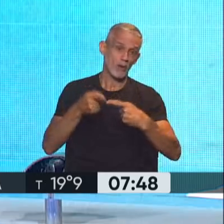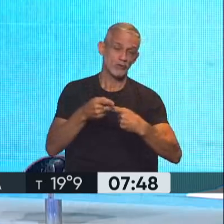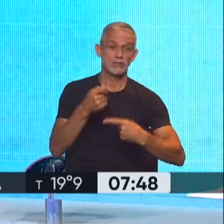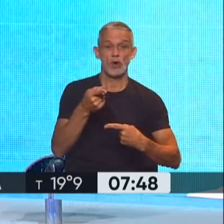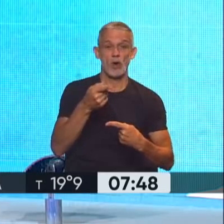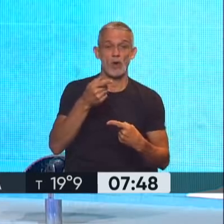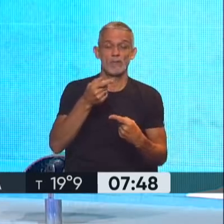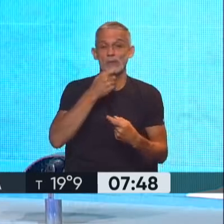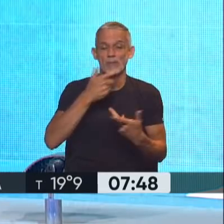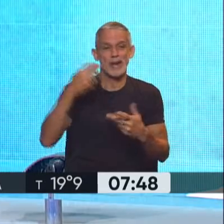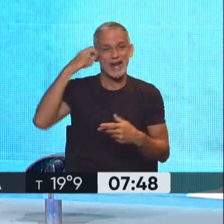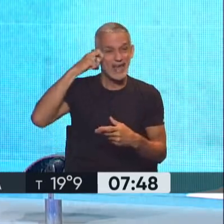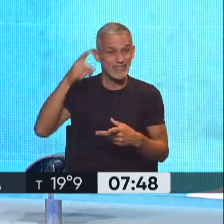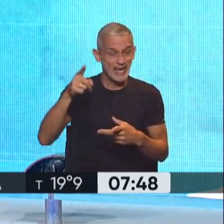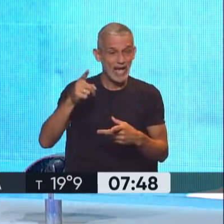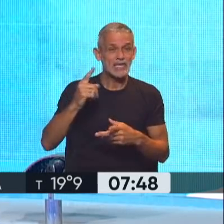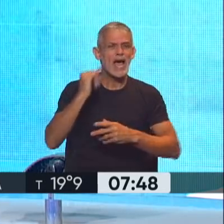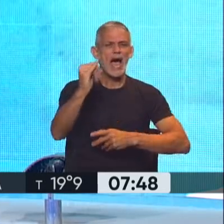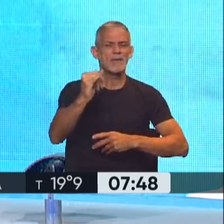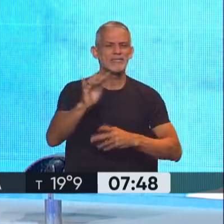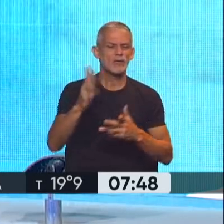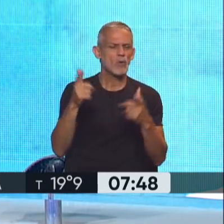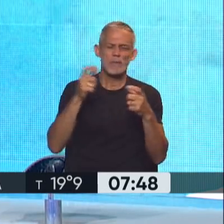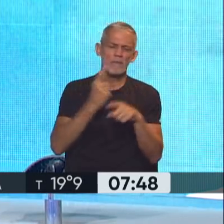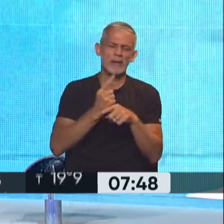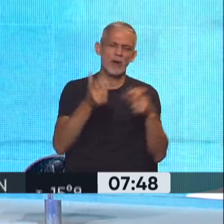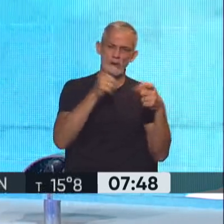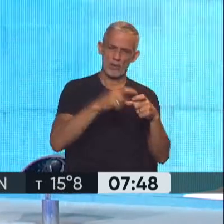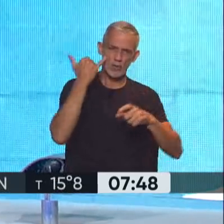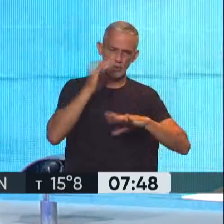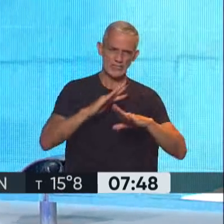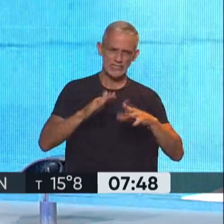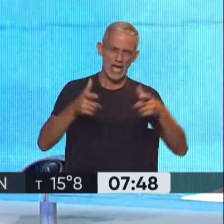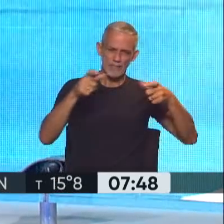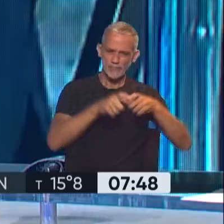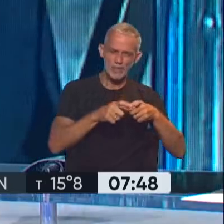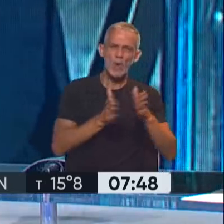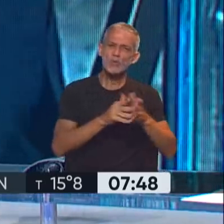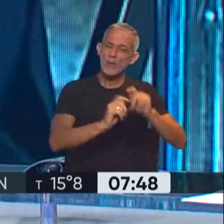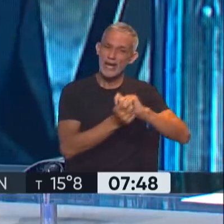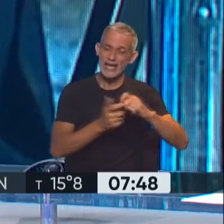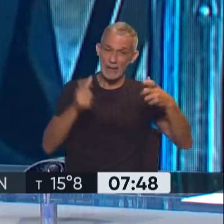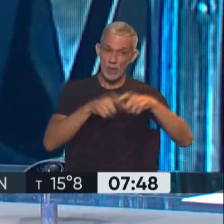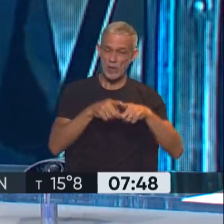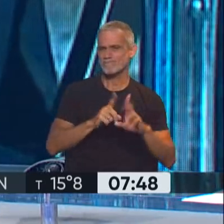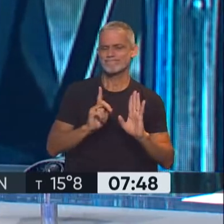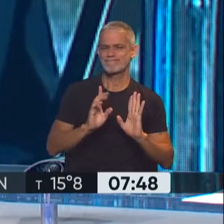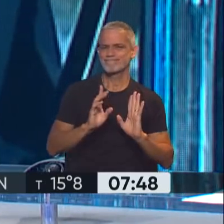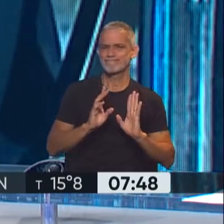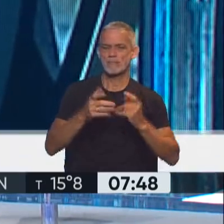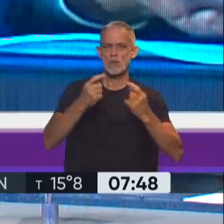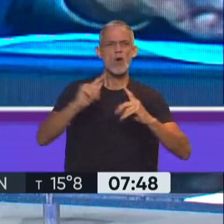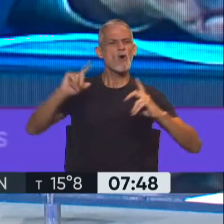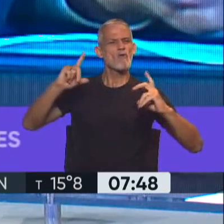del radicalismo habían anticipado luego de una reunión con la mesa nacional de juntos por el cambio que no iban a darle la